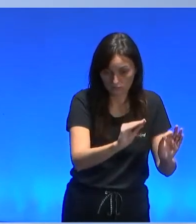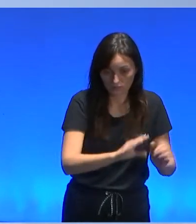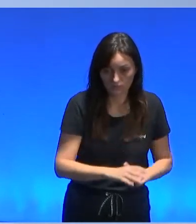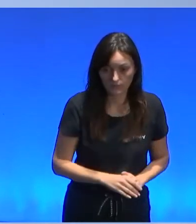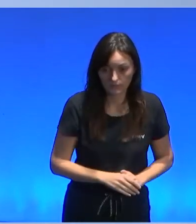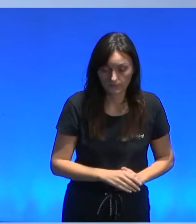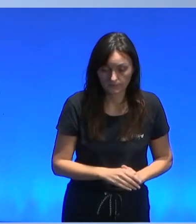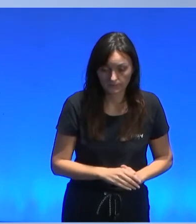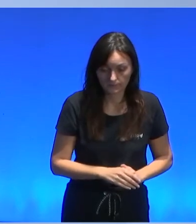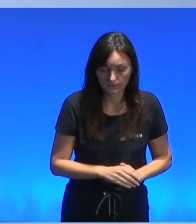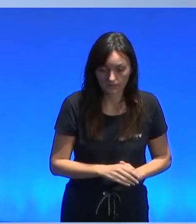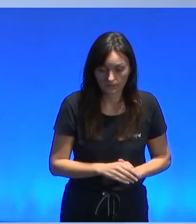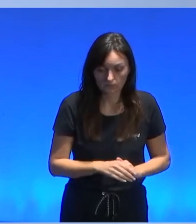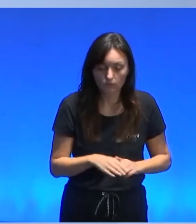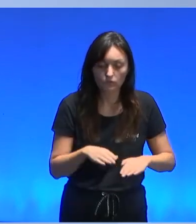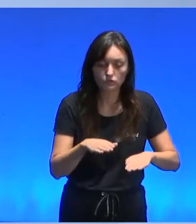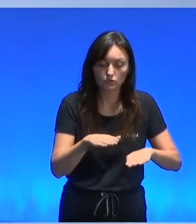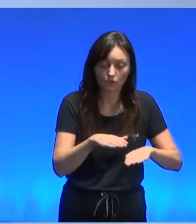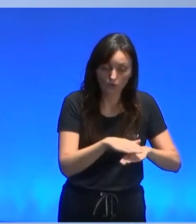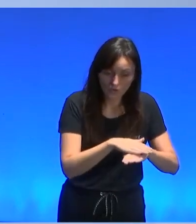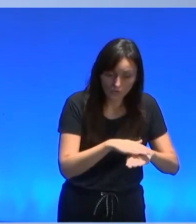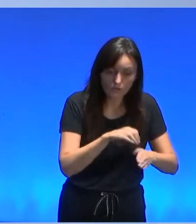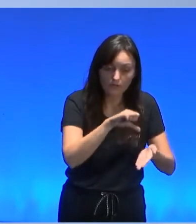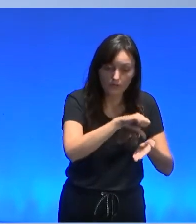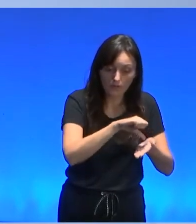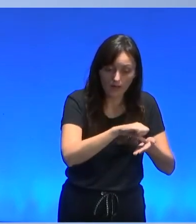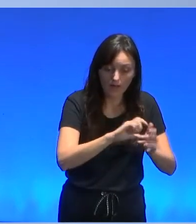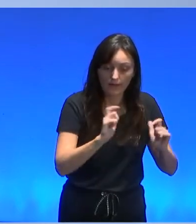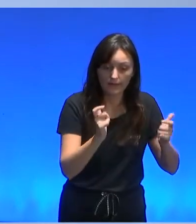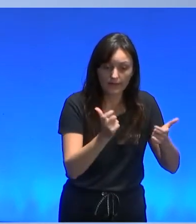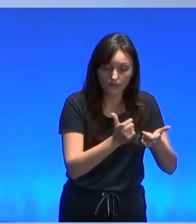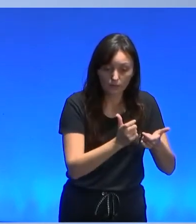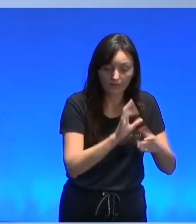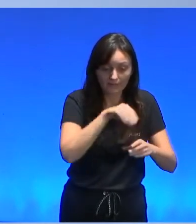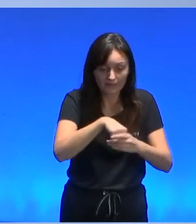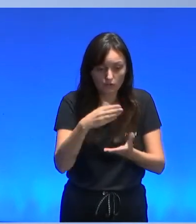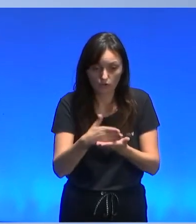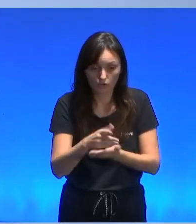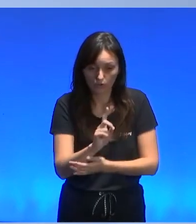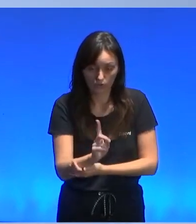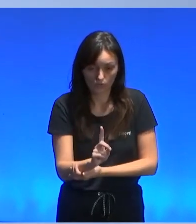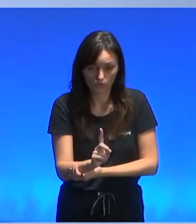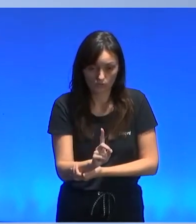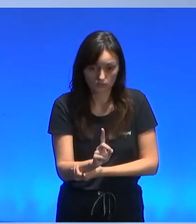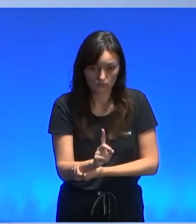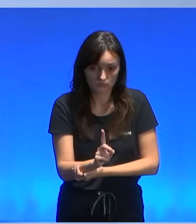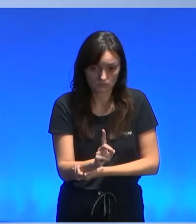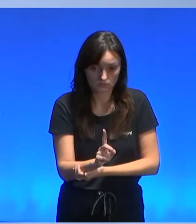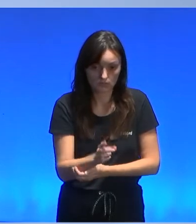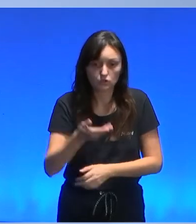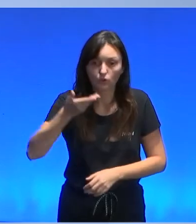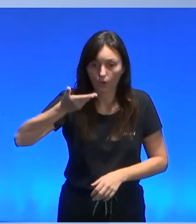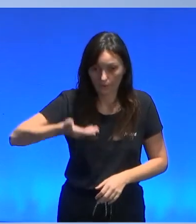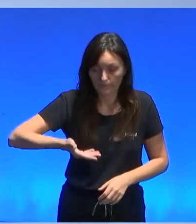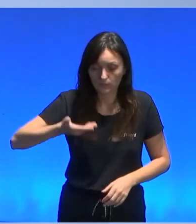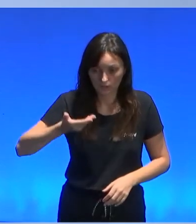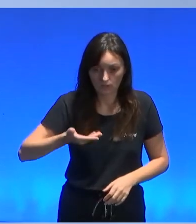El consejo de niños y niñas de la ciudad no se reúne en una escuela. Esto es muy